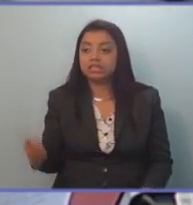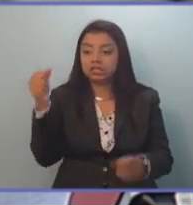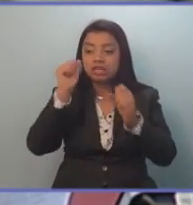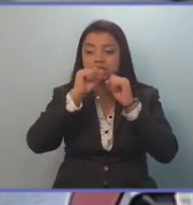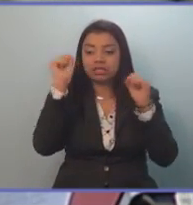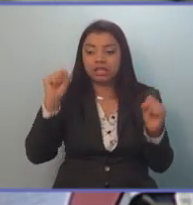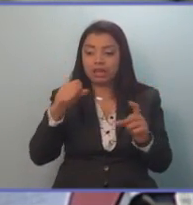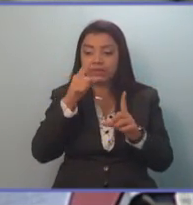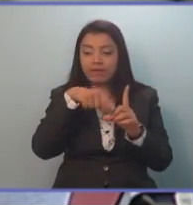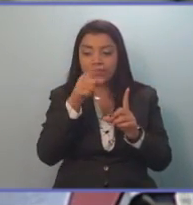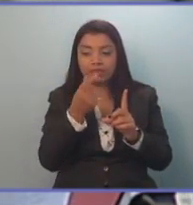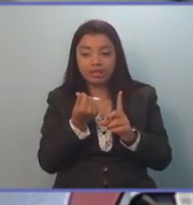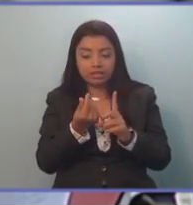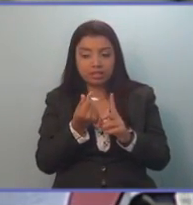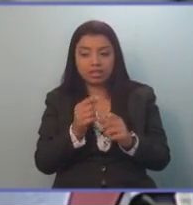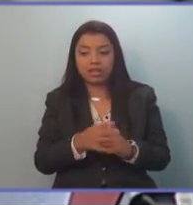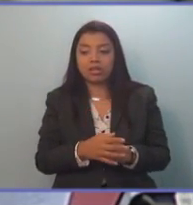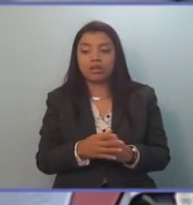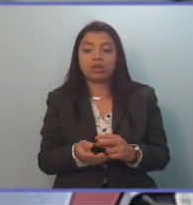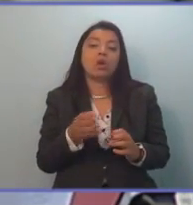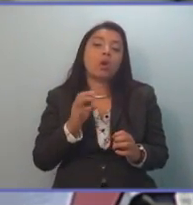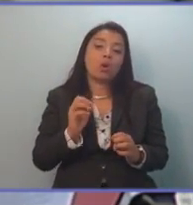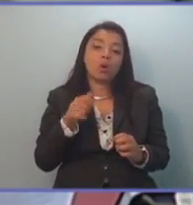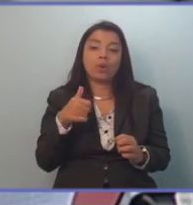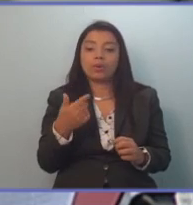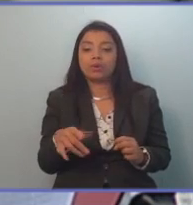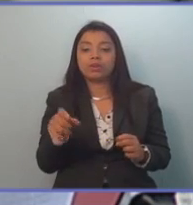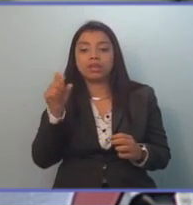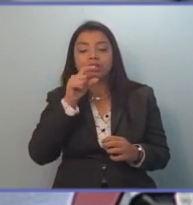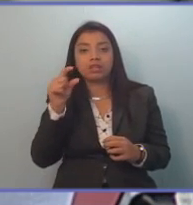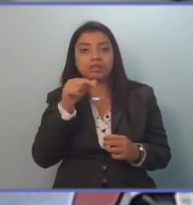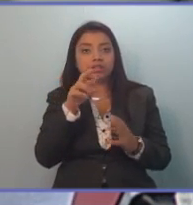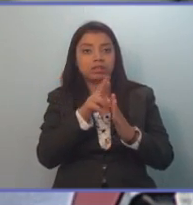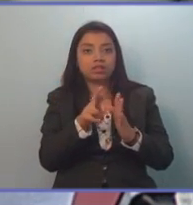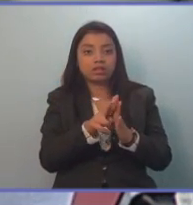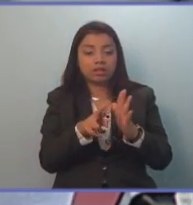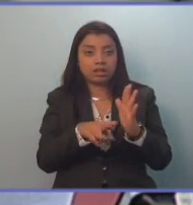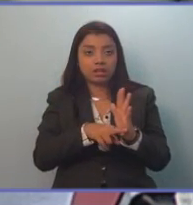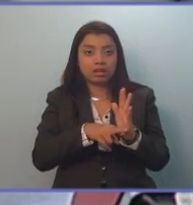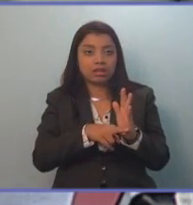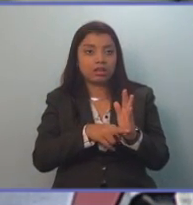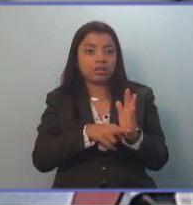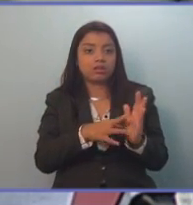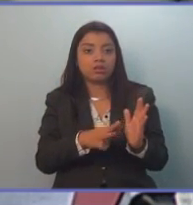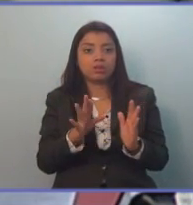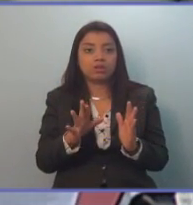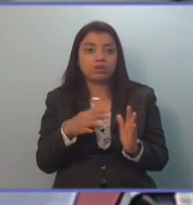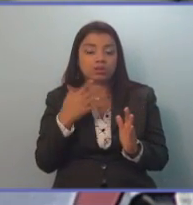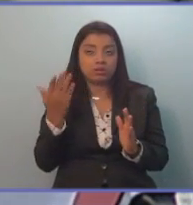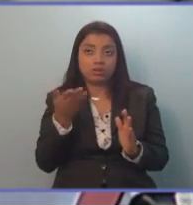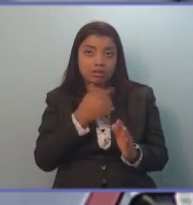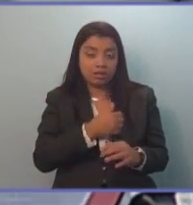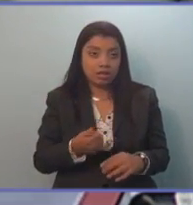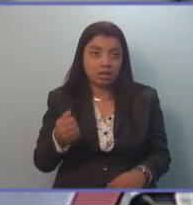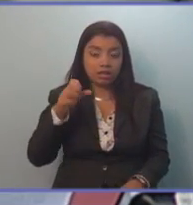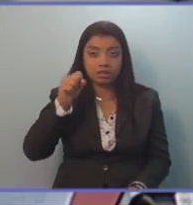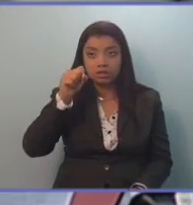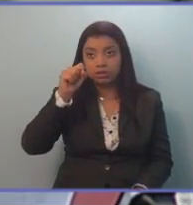del Sistema Financiero o en otras entidades cuyos registros reconozcan la